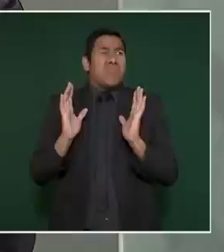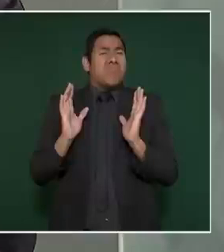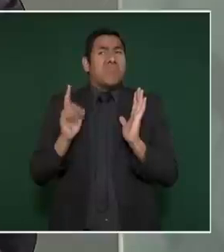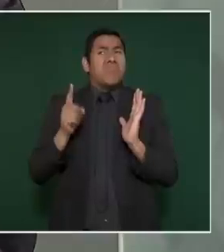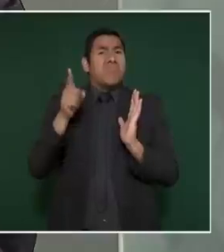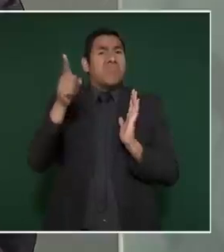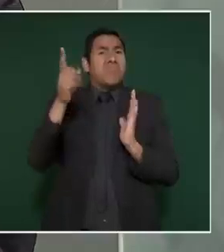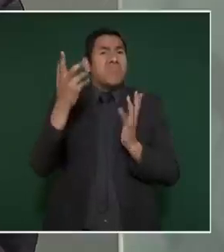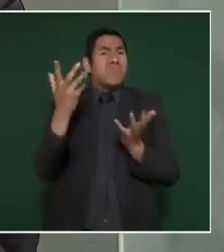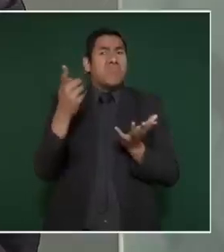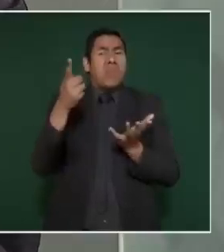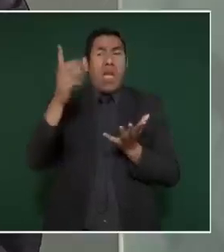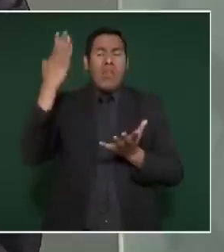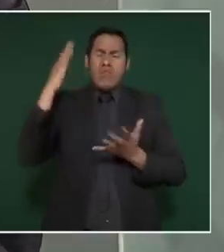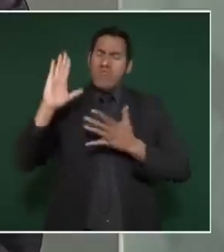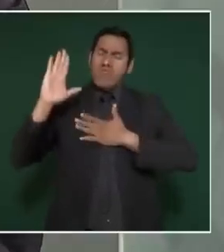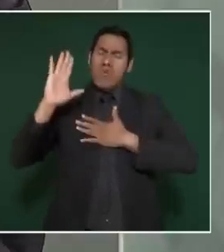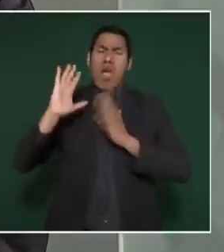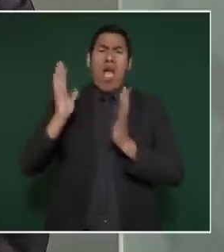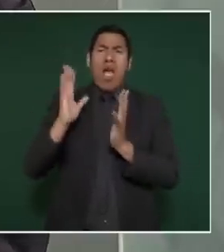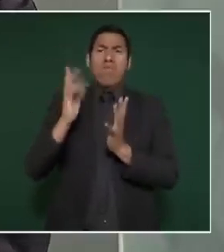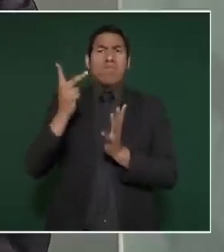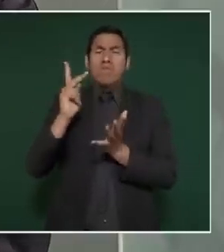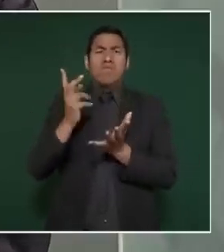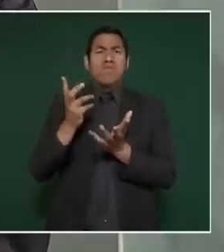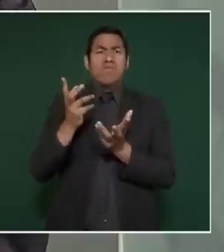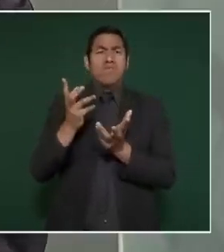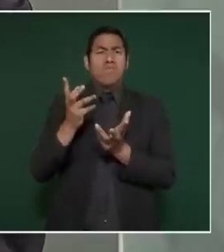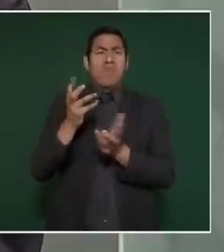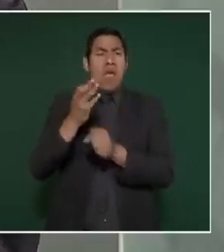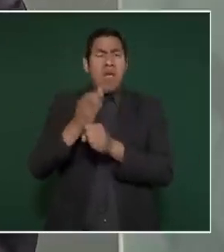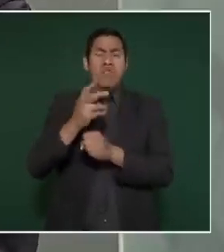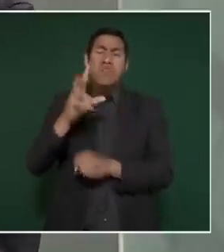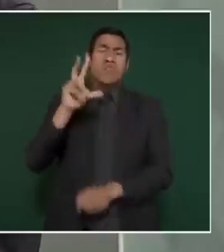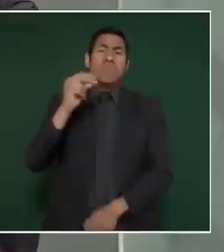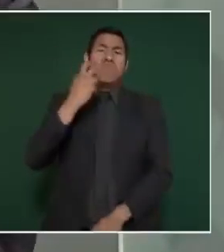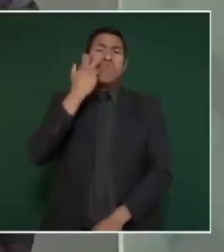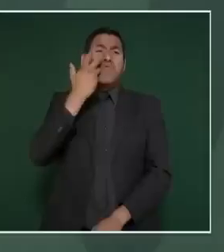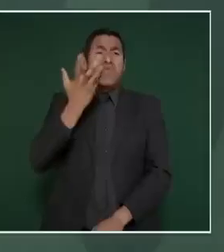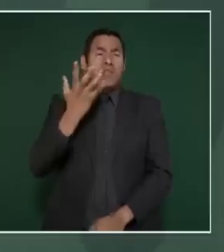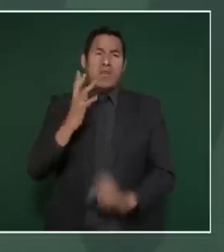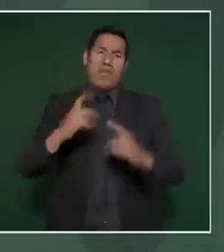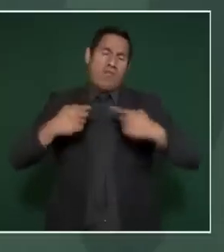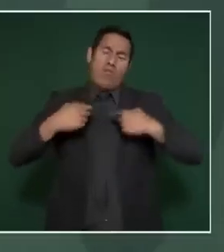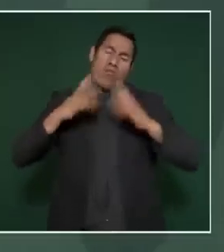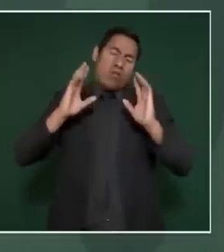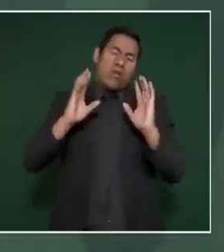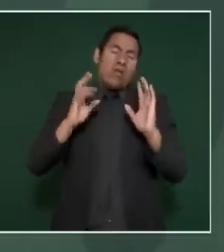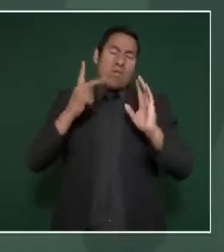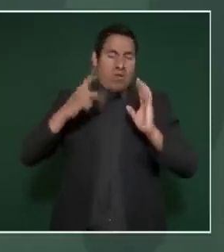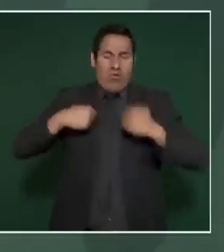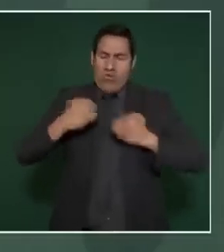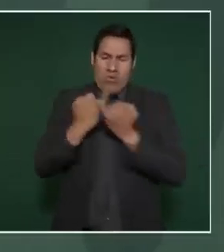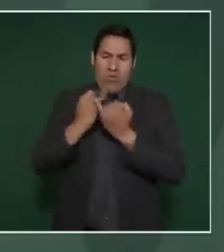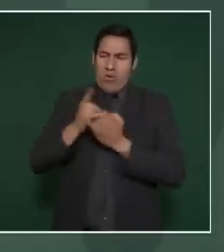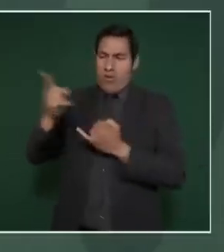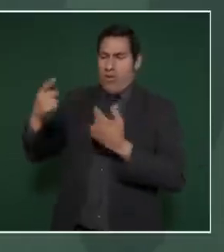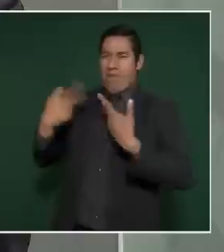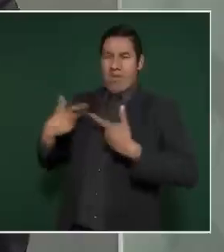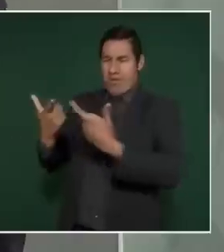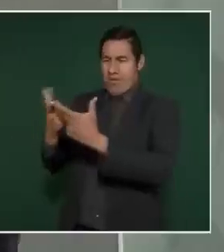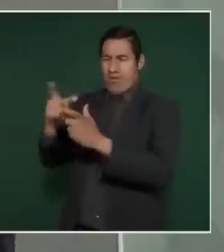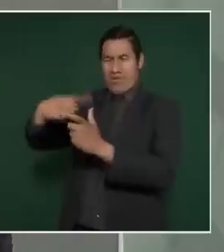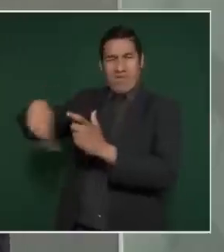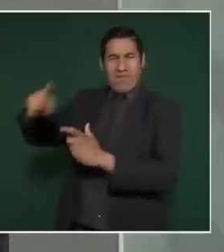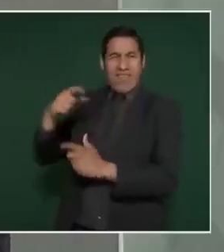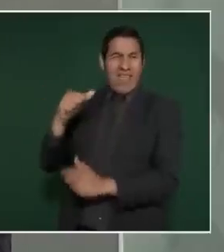no va a cumplir. De todas maneras, yo le digo a la gente de Acapulco que no se preocupe, no les va a